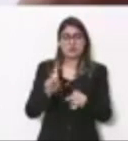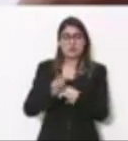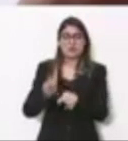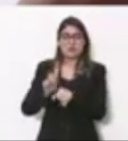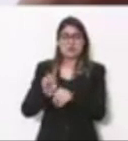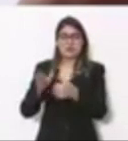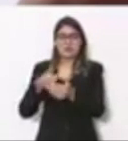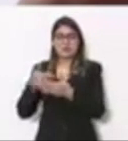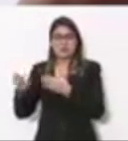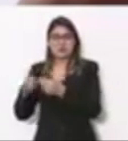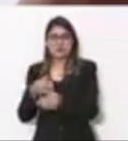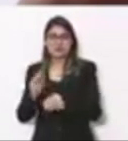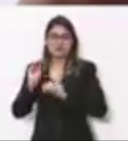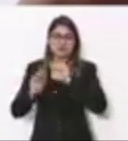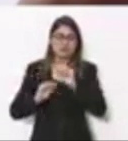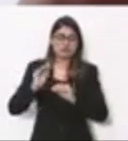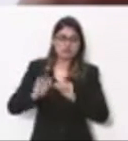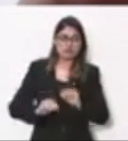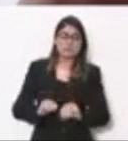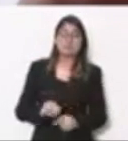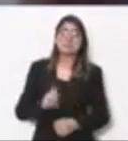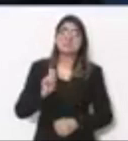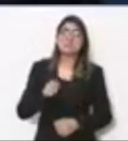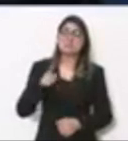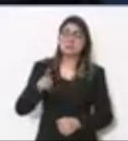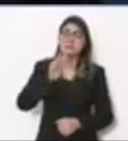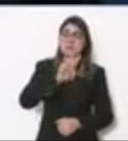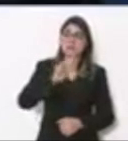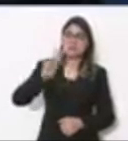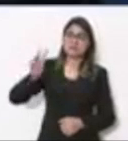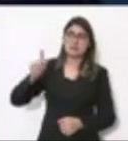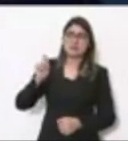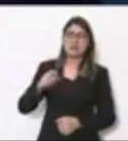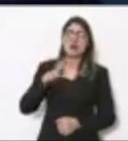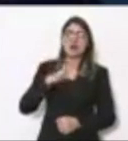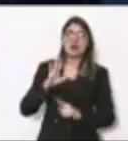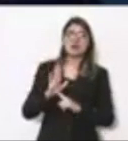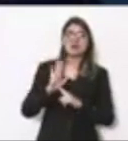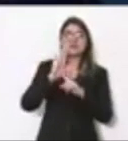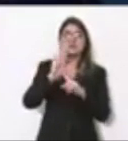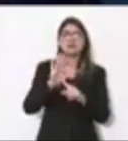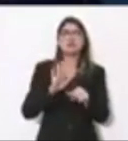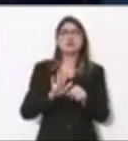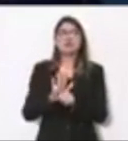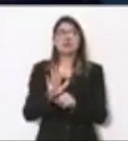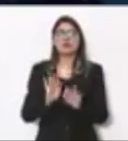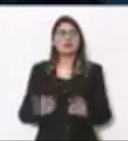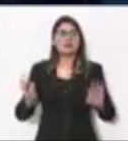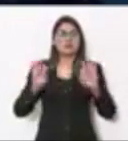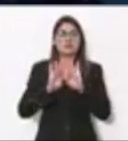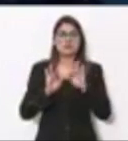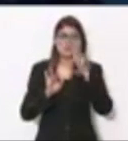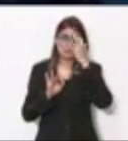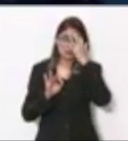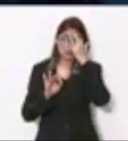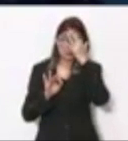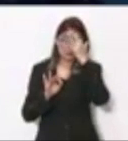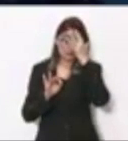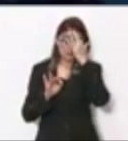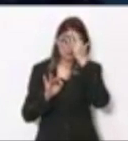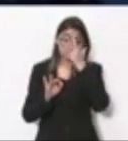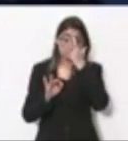En el portal se ha posicionado como un referente para la consulta de información útil y relevante sobre la actual